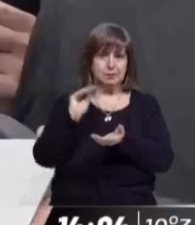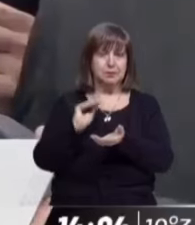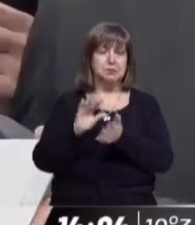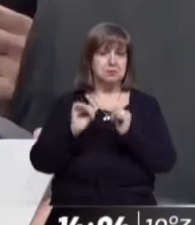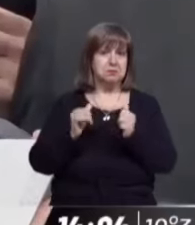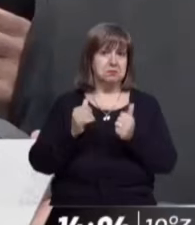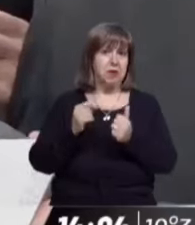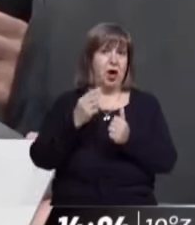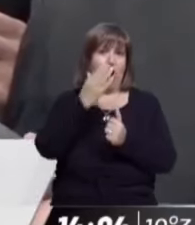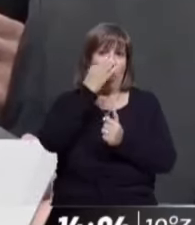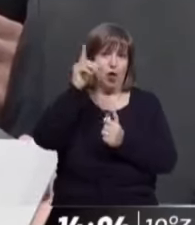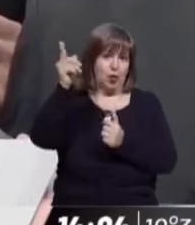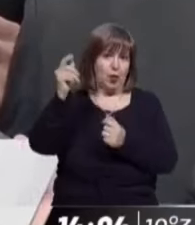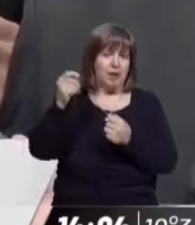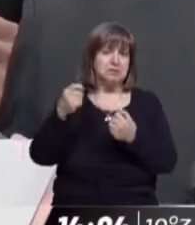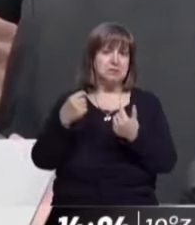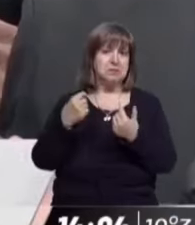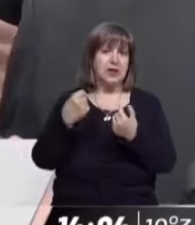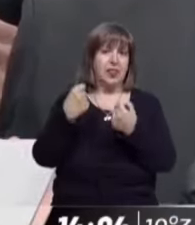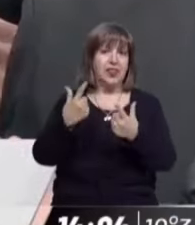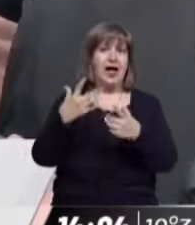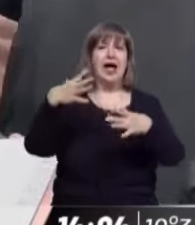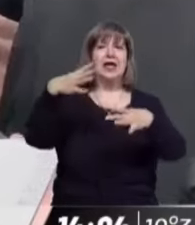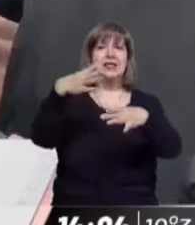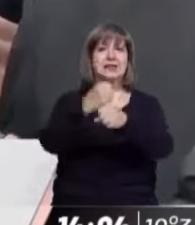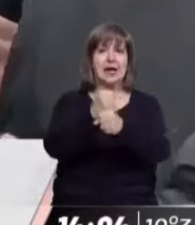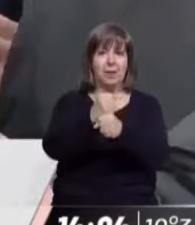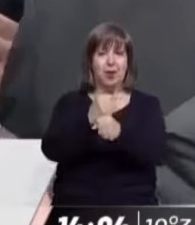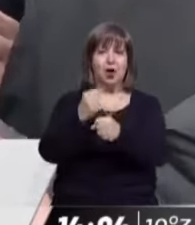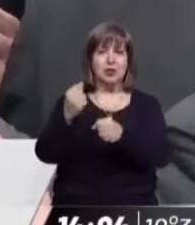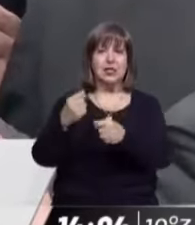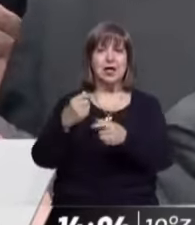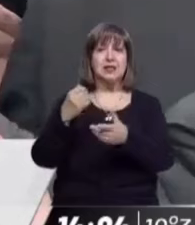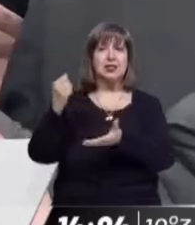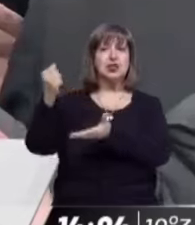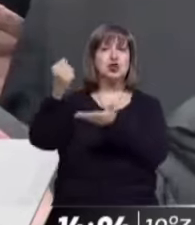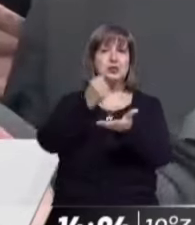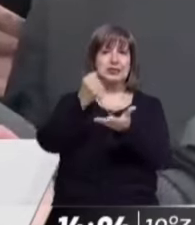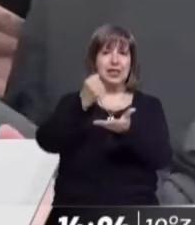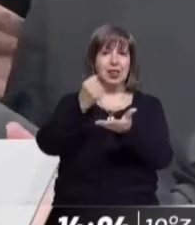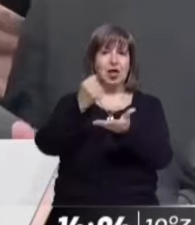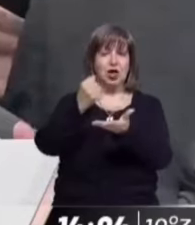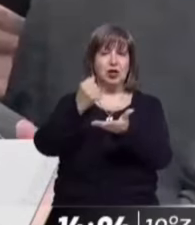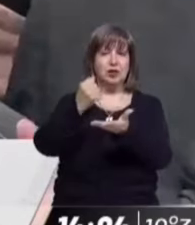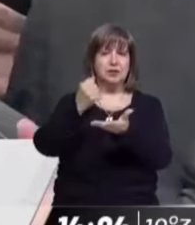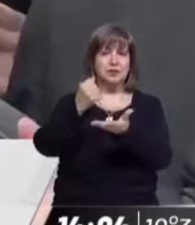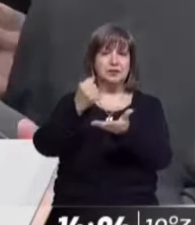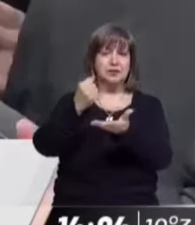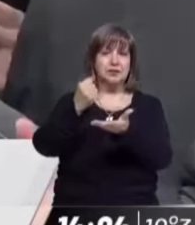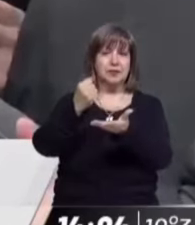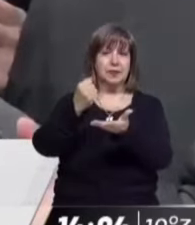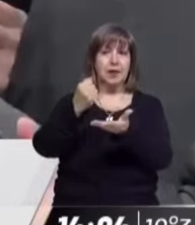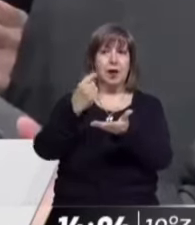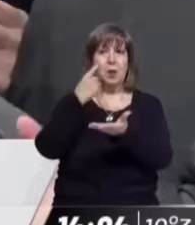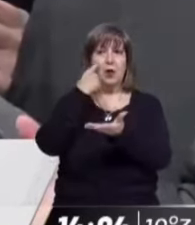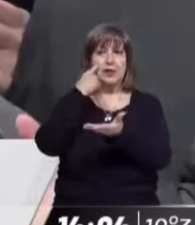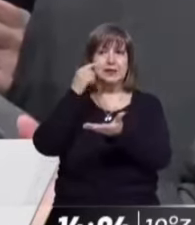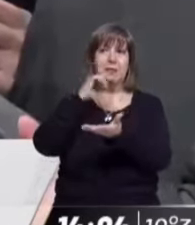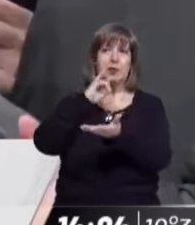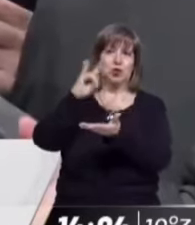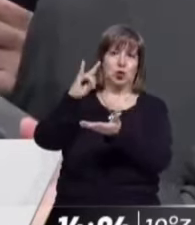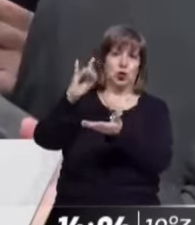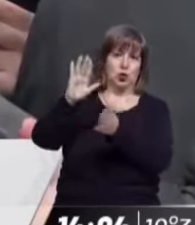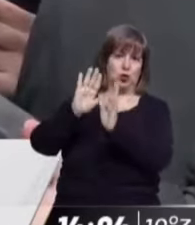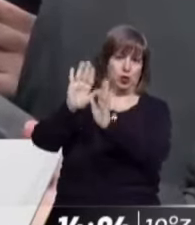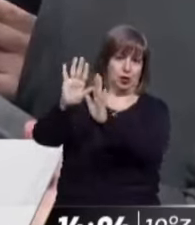Pero la provincia de Córdoba le da a los municipios el transporte público, o sea, el subsidio del transporte público lo tienen los municipios en la provincia de